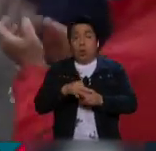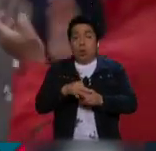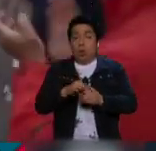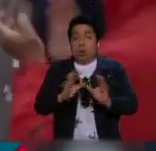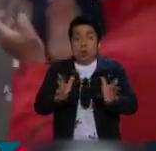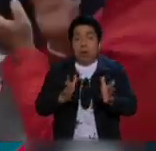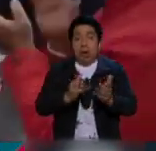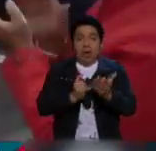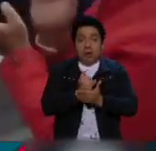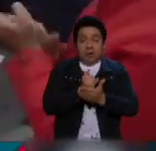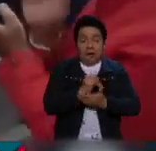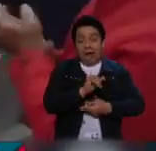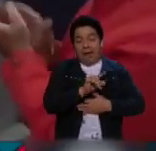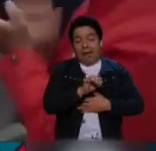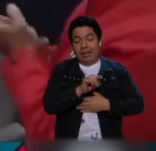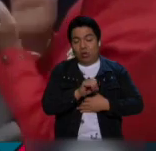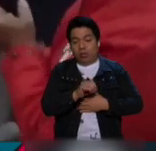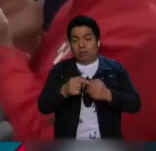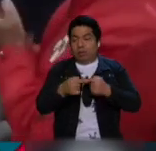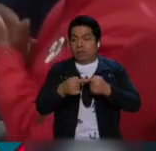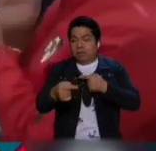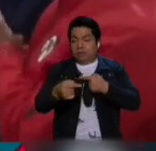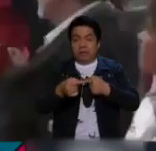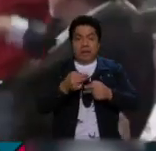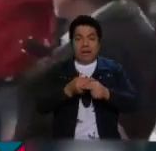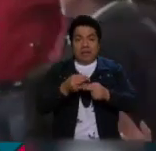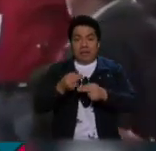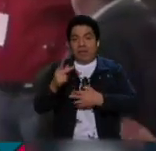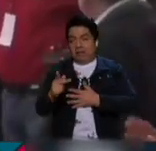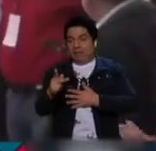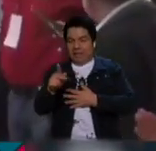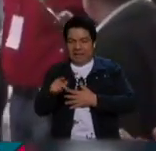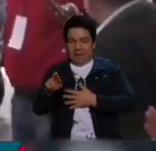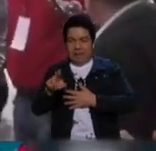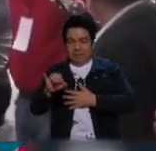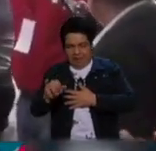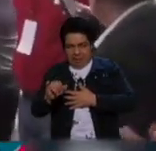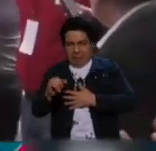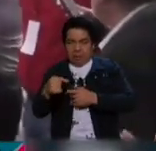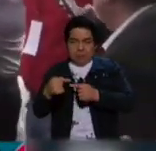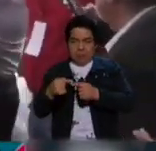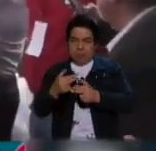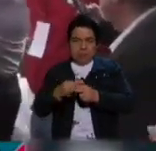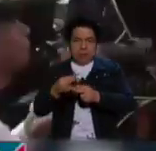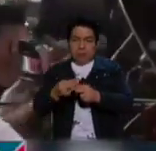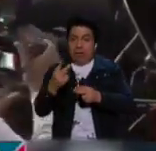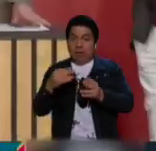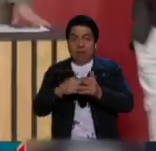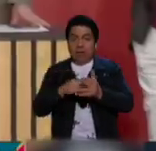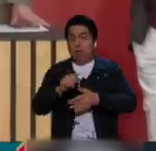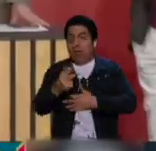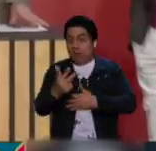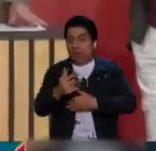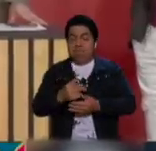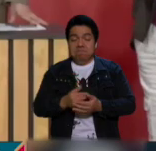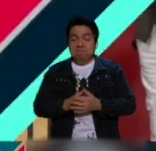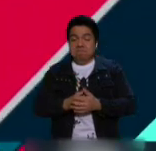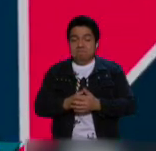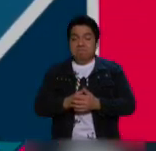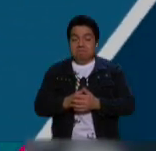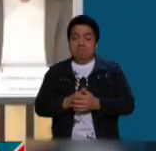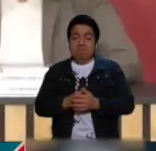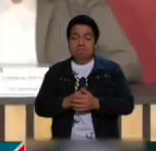decisión, Alejandro Moreno extenderá su mandato y estará al frente del partido tricolor, al menos hasta 2028.